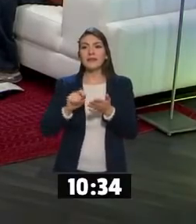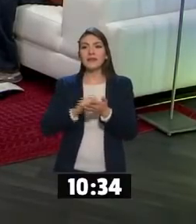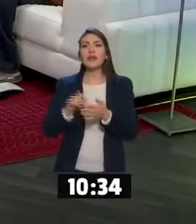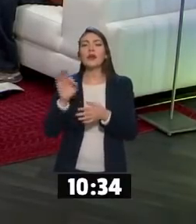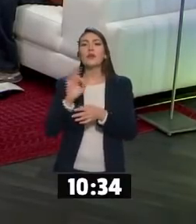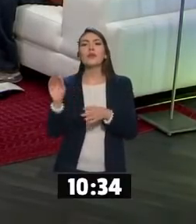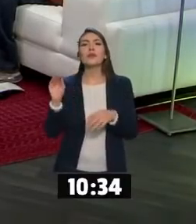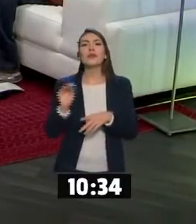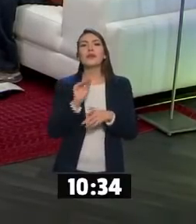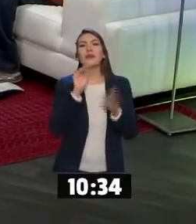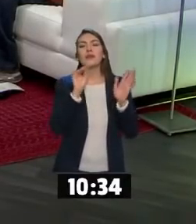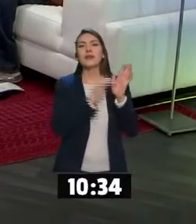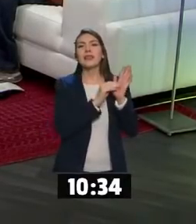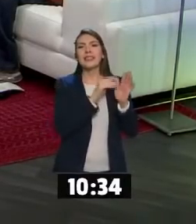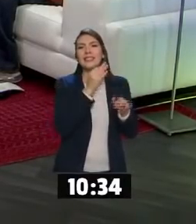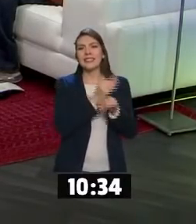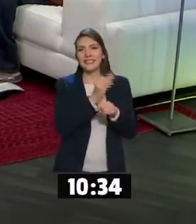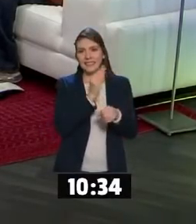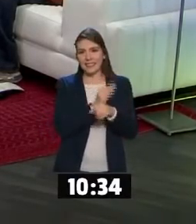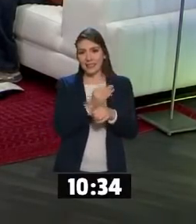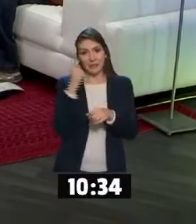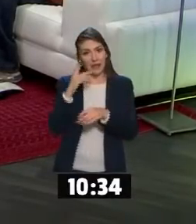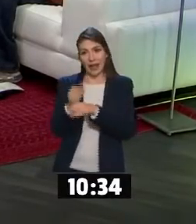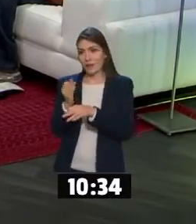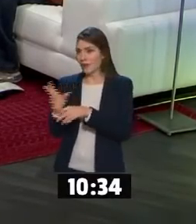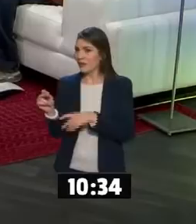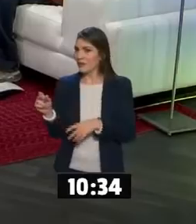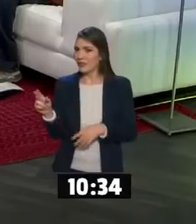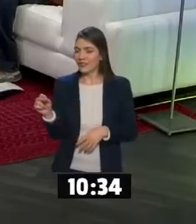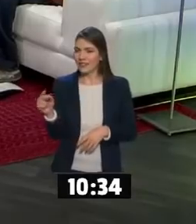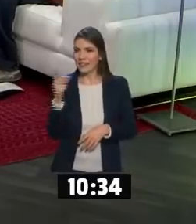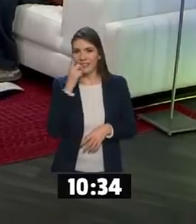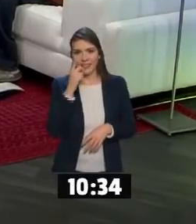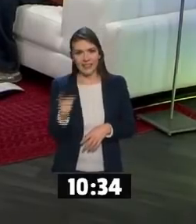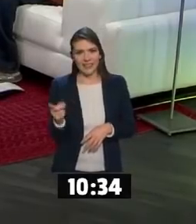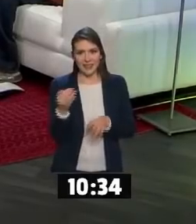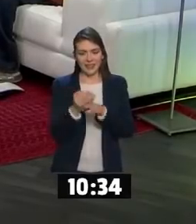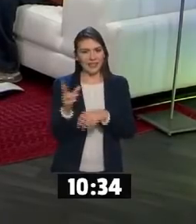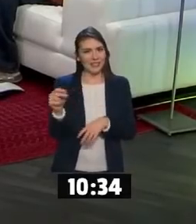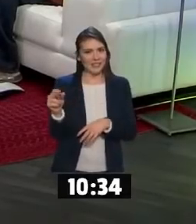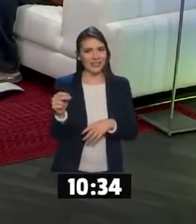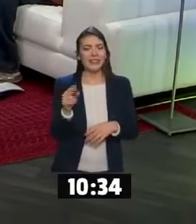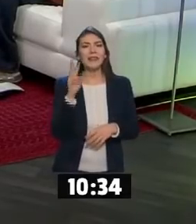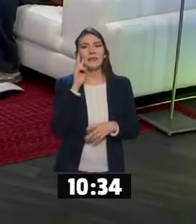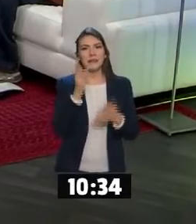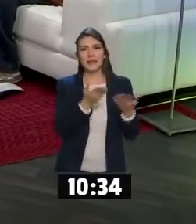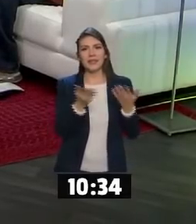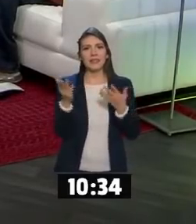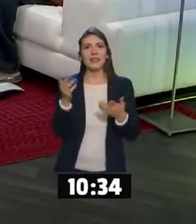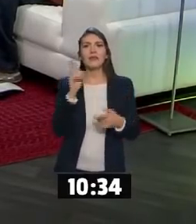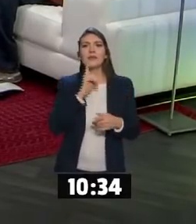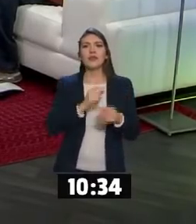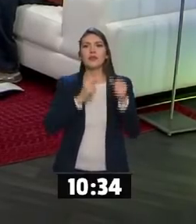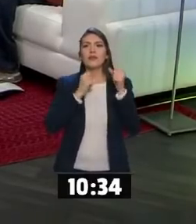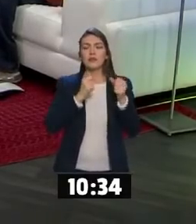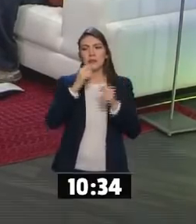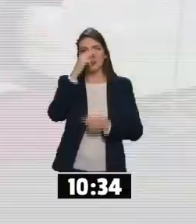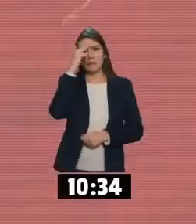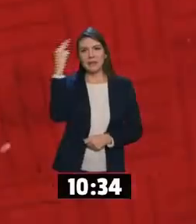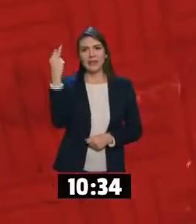vayas a decir un chiste de esto porque sí está muy punk. No, te mato si te está muy punk. Adelante, vamos a ver, es una boxeadora mexicana. Boxeadora